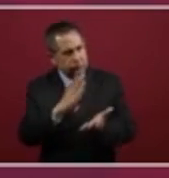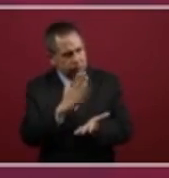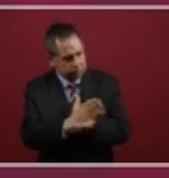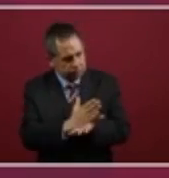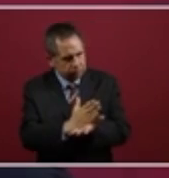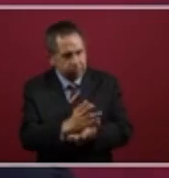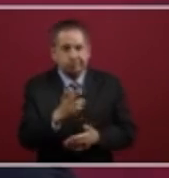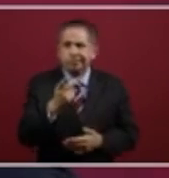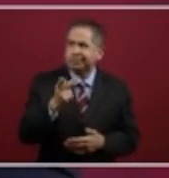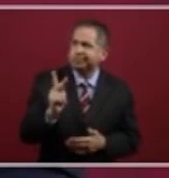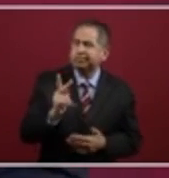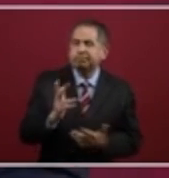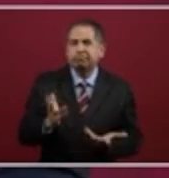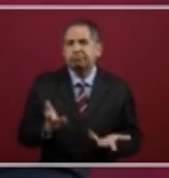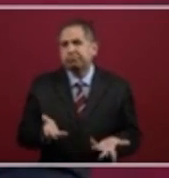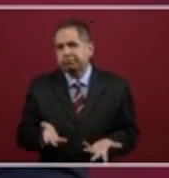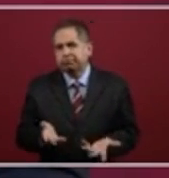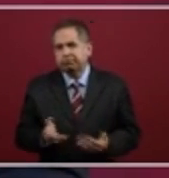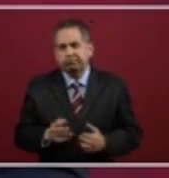no